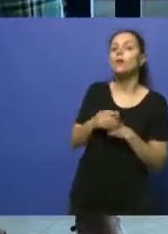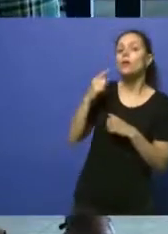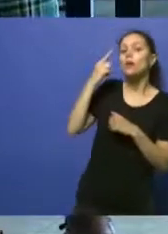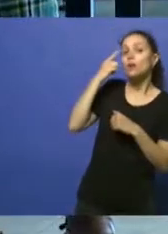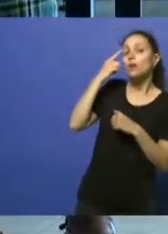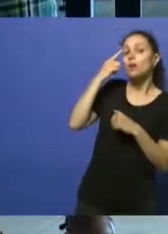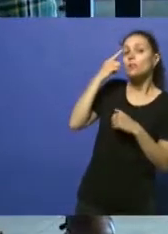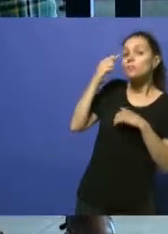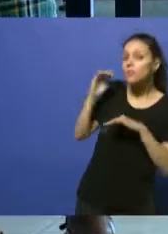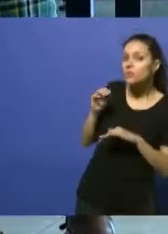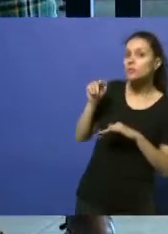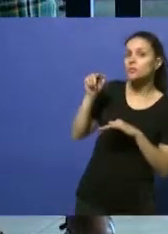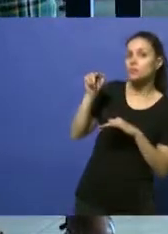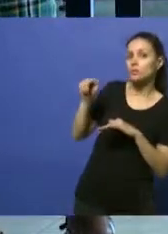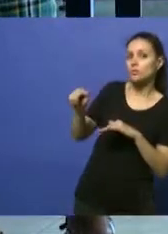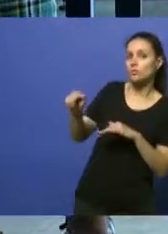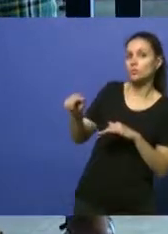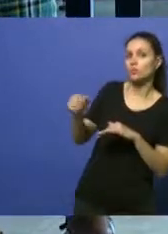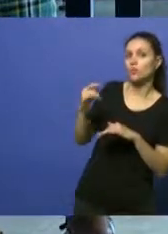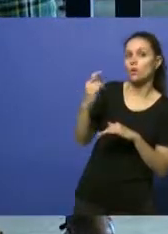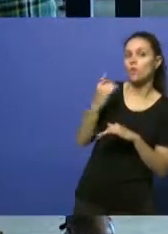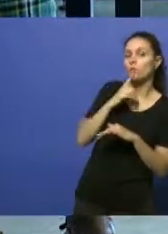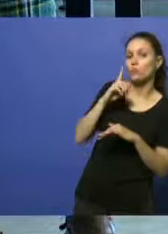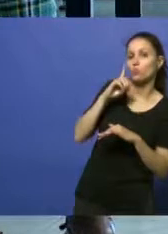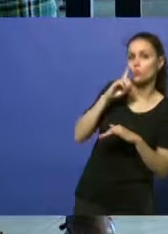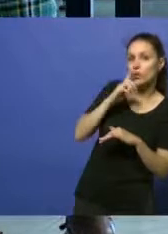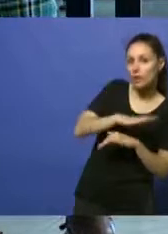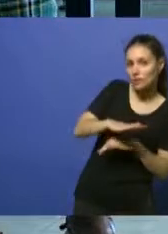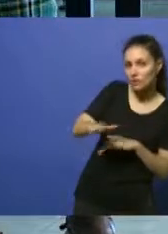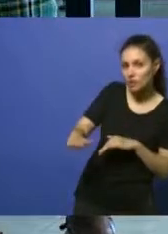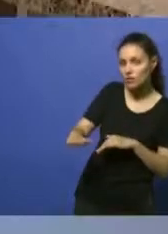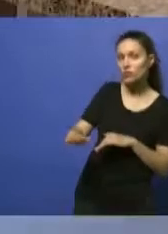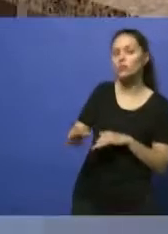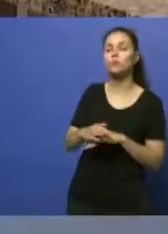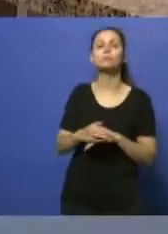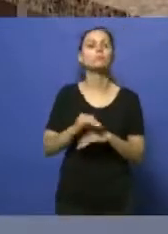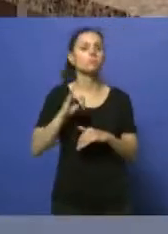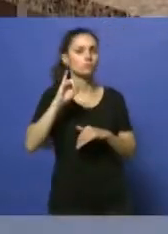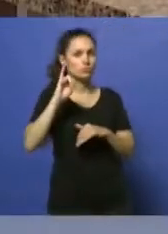que el Pasteur tenga terapia intensiva pediátrica, que hoy todavía hay que trasladar a otros lugares? Sí.